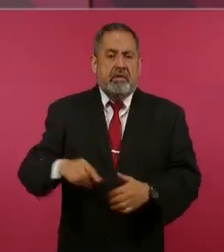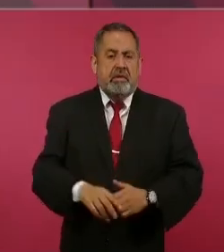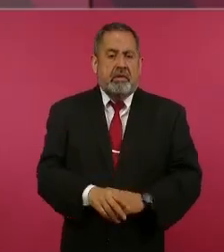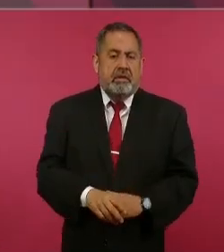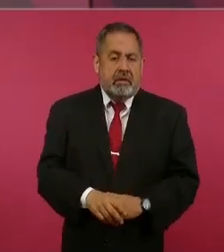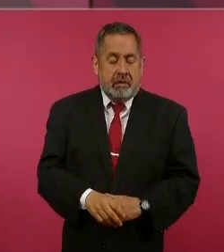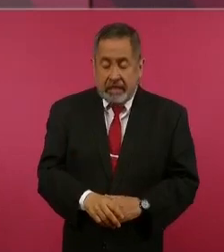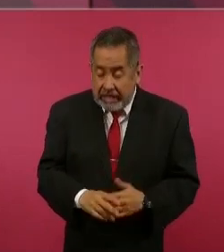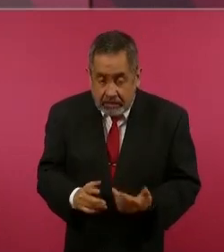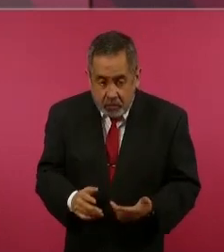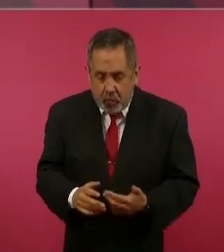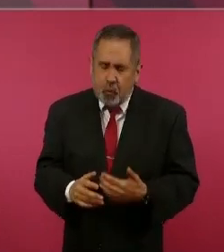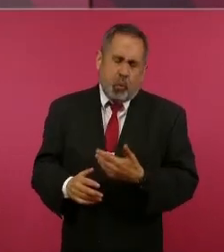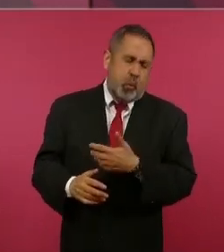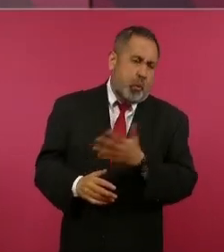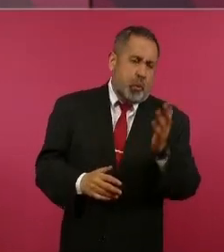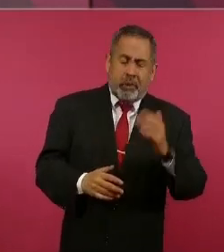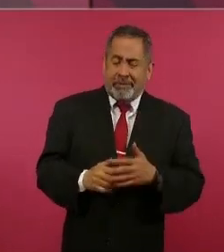Entonces, eso